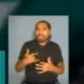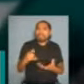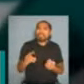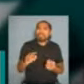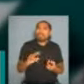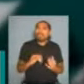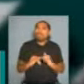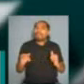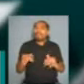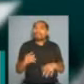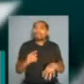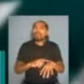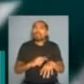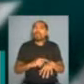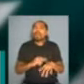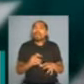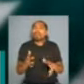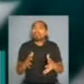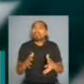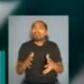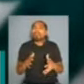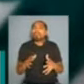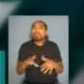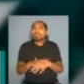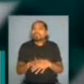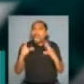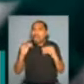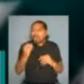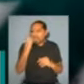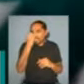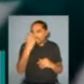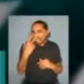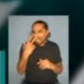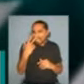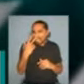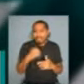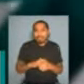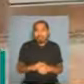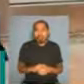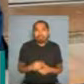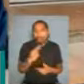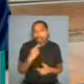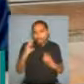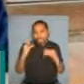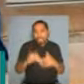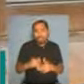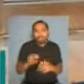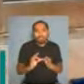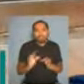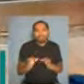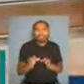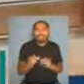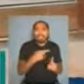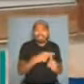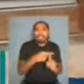las 23, de un accidente de tránsito ocurrido en la ruta Nacional 34, altura del cementerio de la